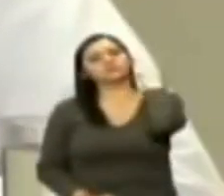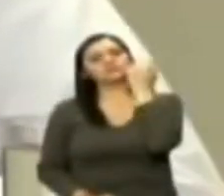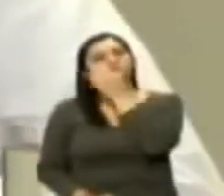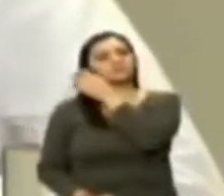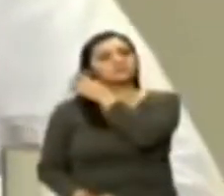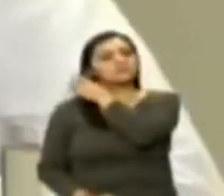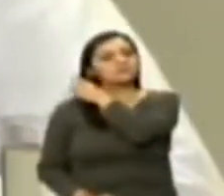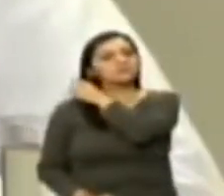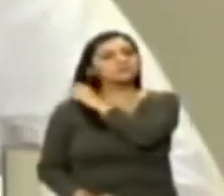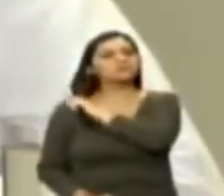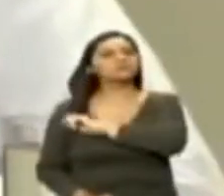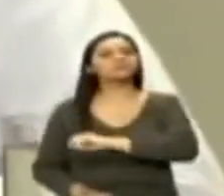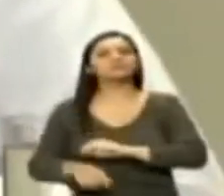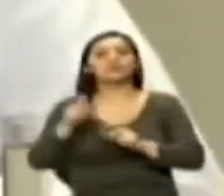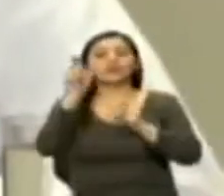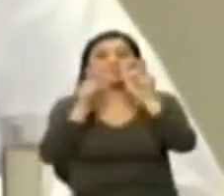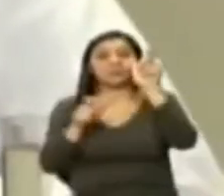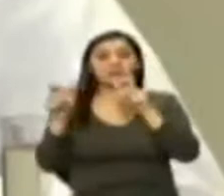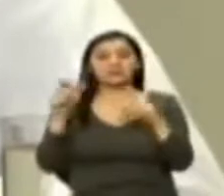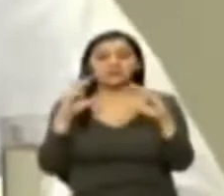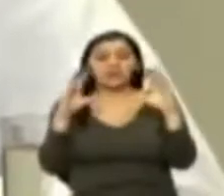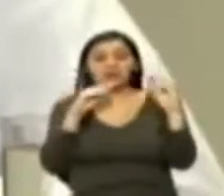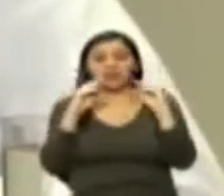hay gente que hace politiquería hasta con las cosas